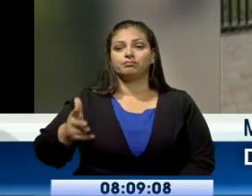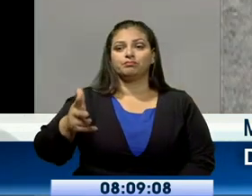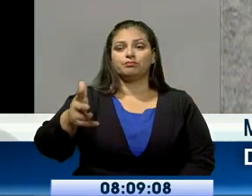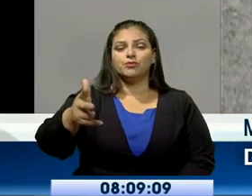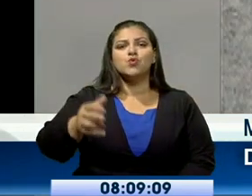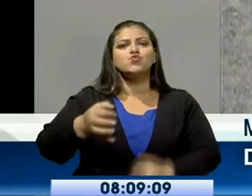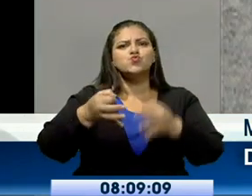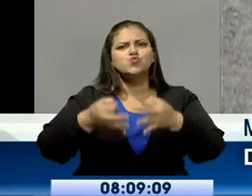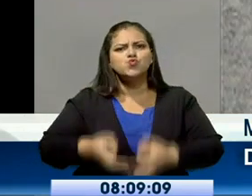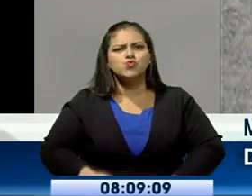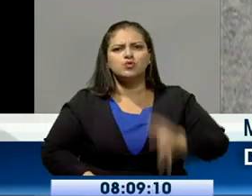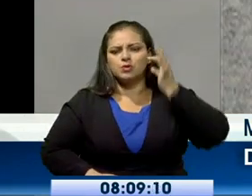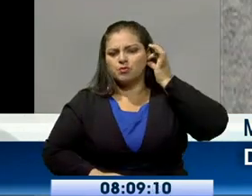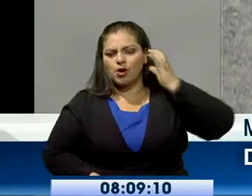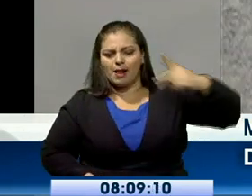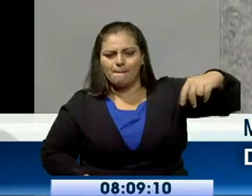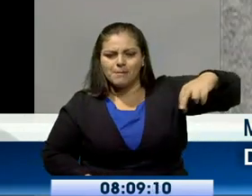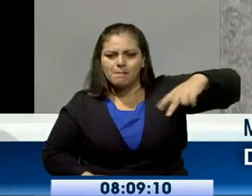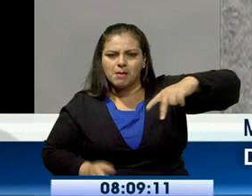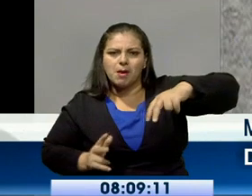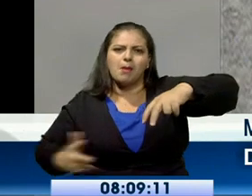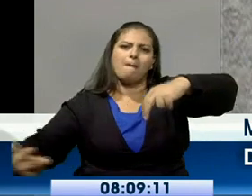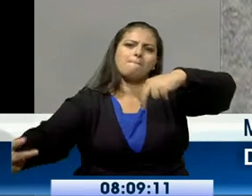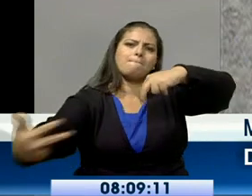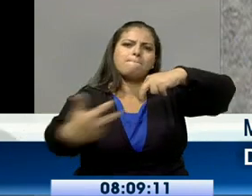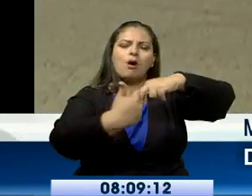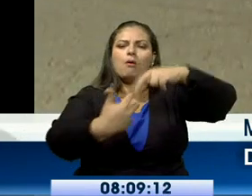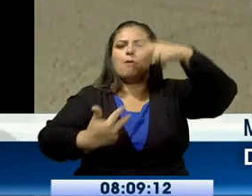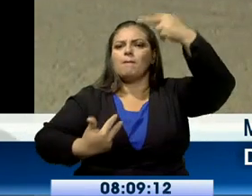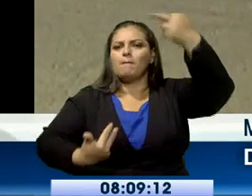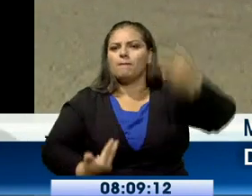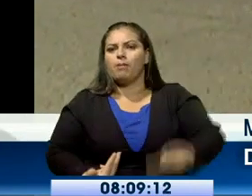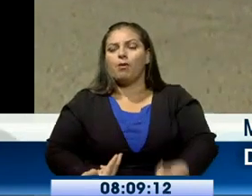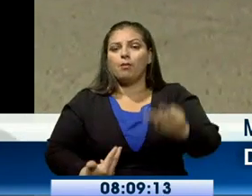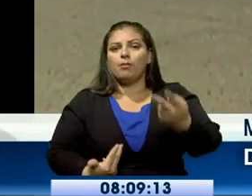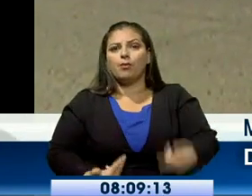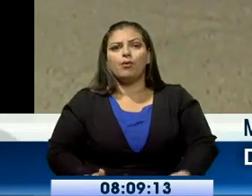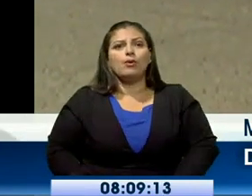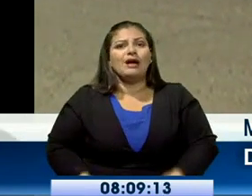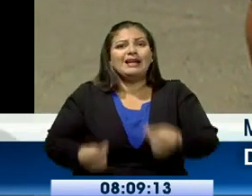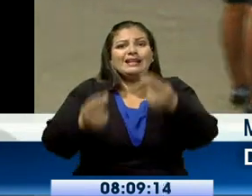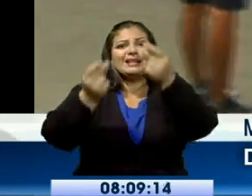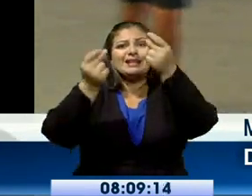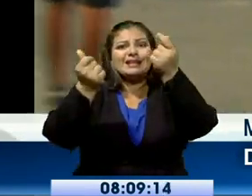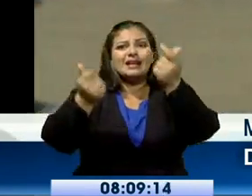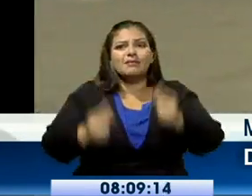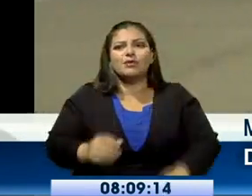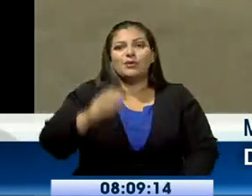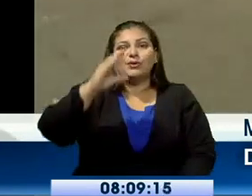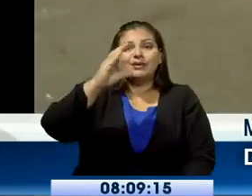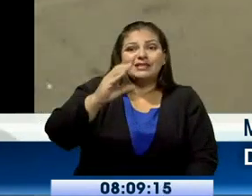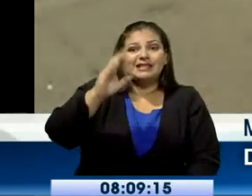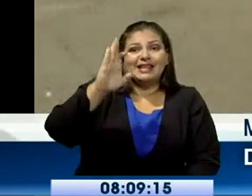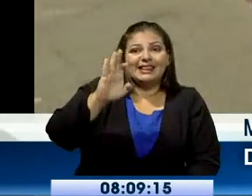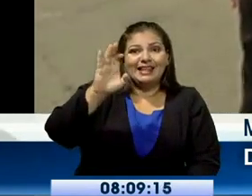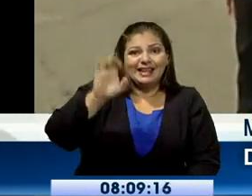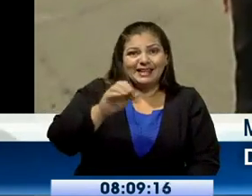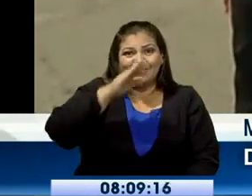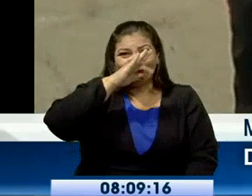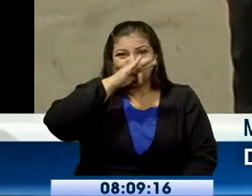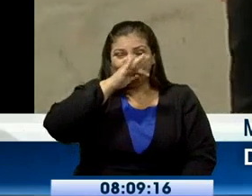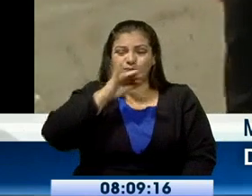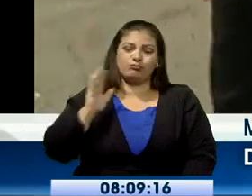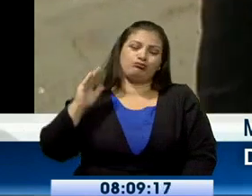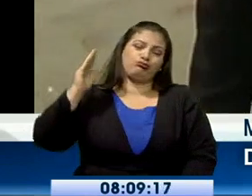vía. Se trata de un atropellamiento que se dio en el sector. Inmediatamente llegaron elementos de la Comisión de Tránsito del Ecuador para empezar con